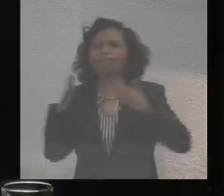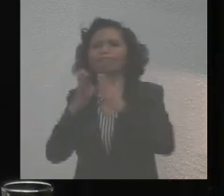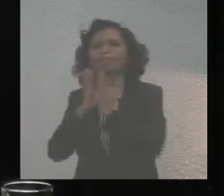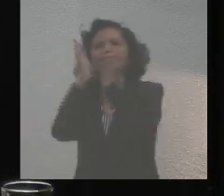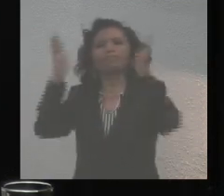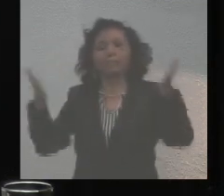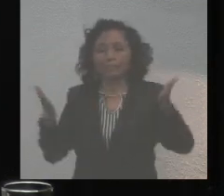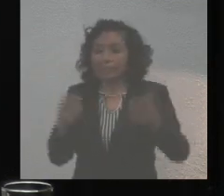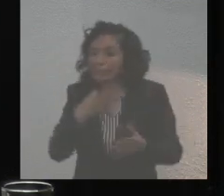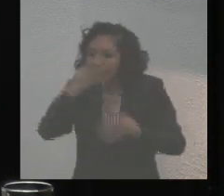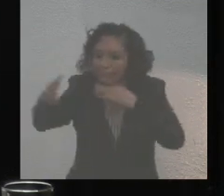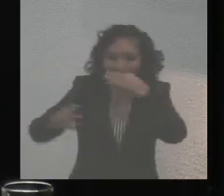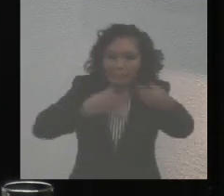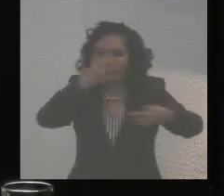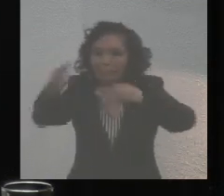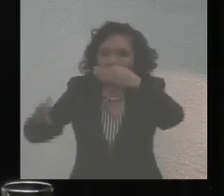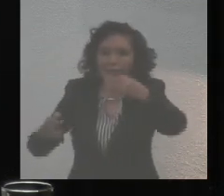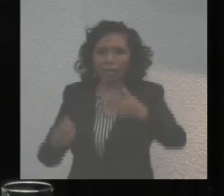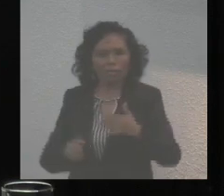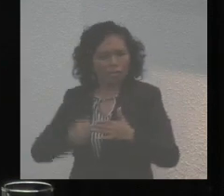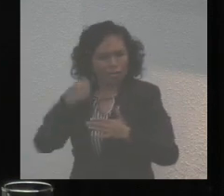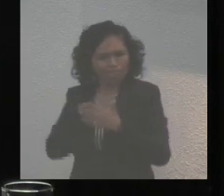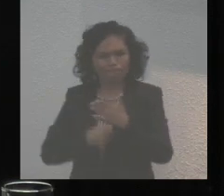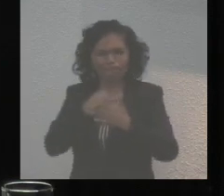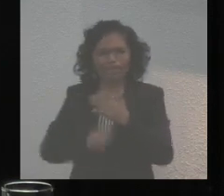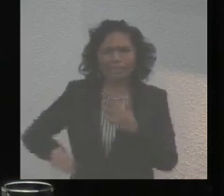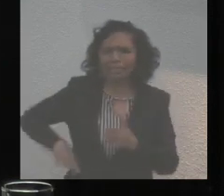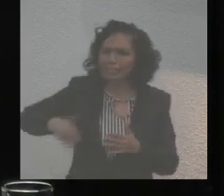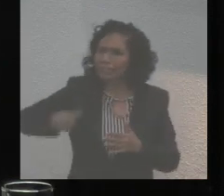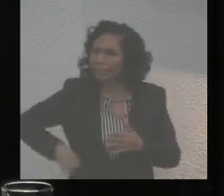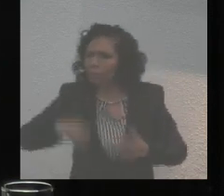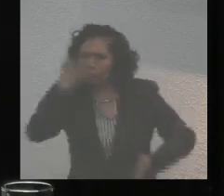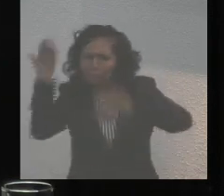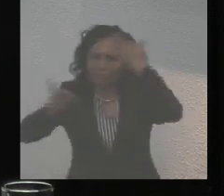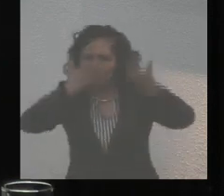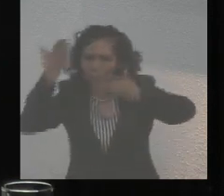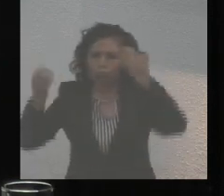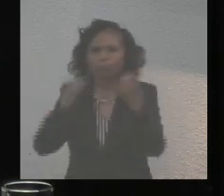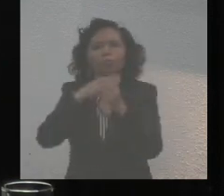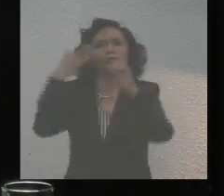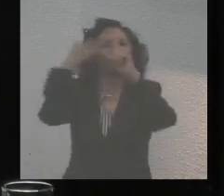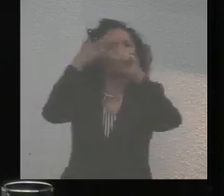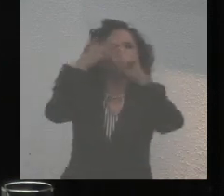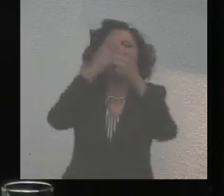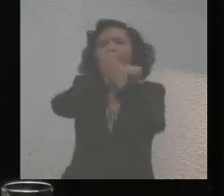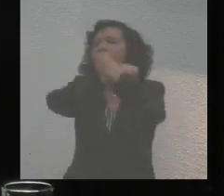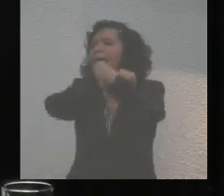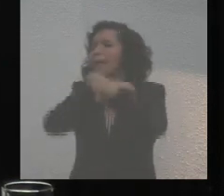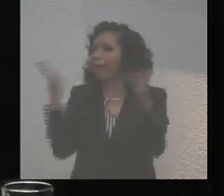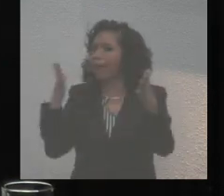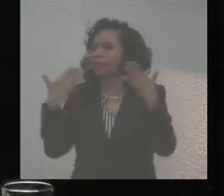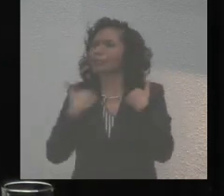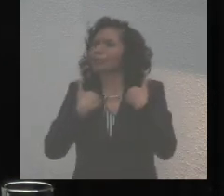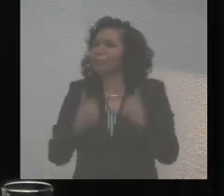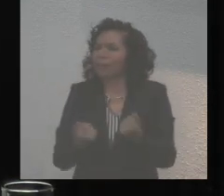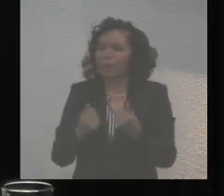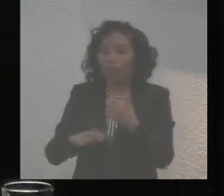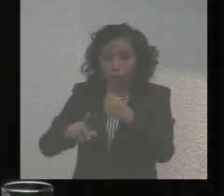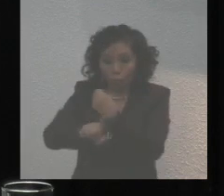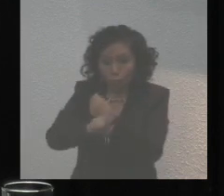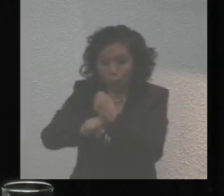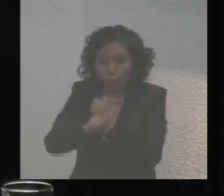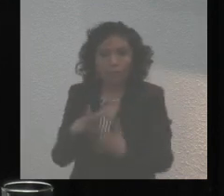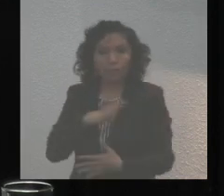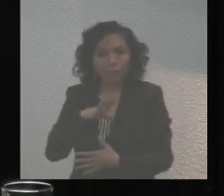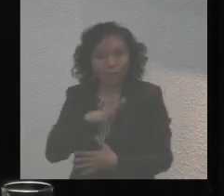los multipliquen a fuerza de voluntad, de preparación, de claridad de propósitos, que sean conscientes de los problemas que nos